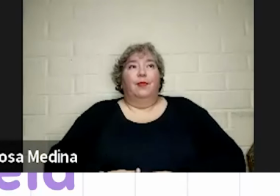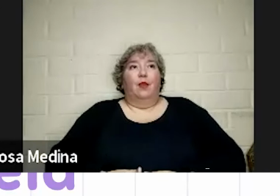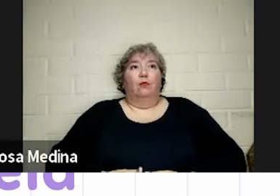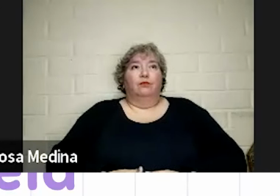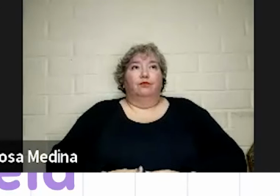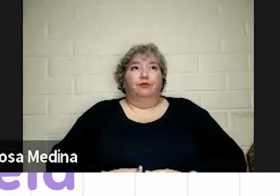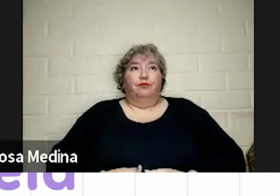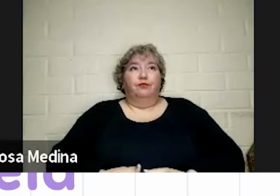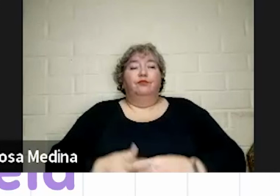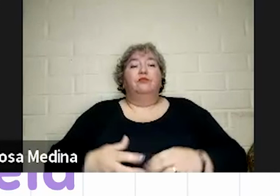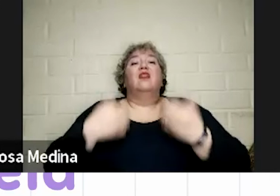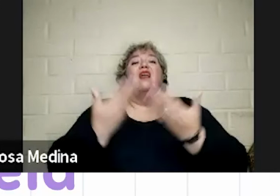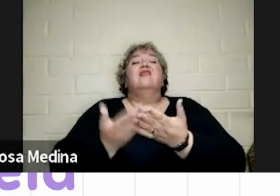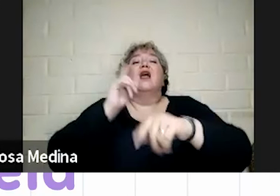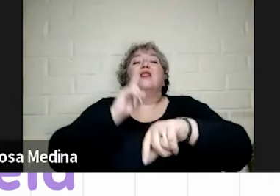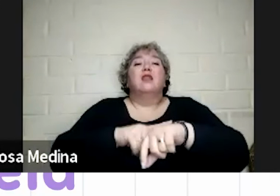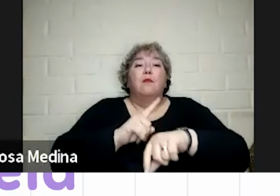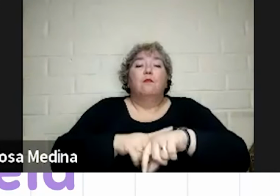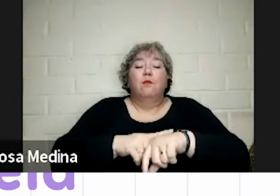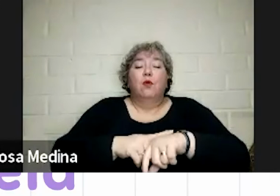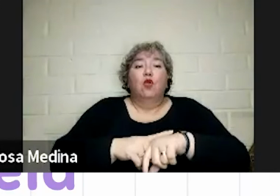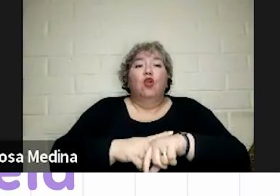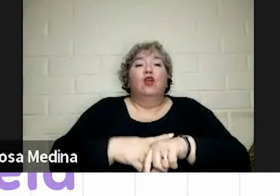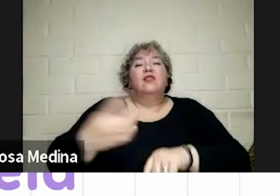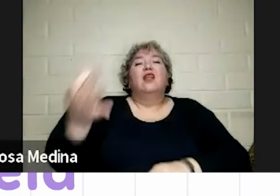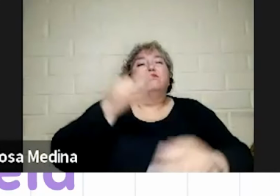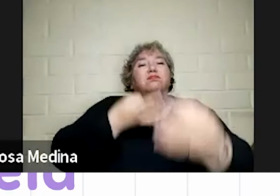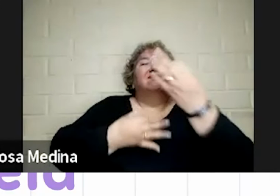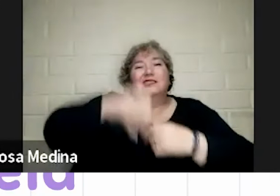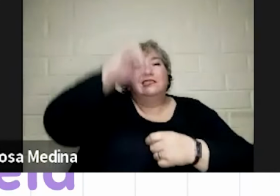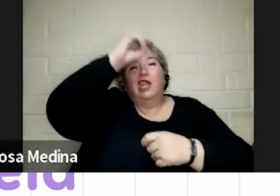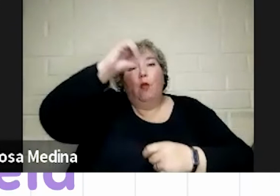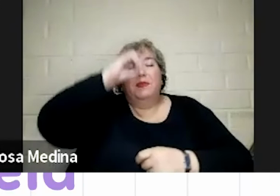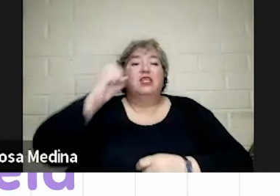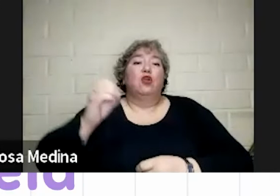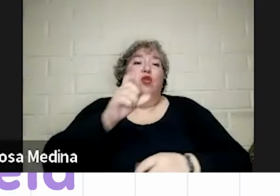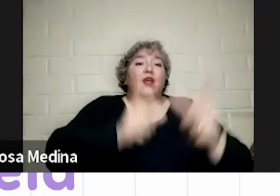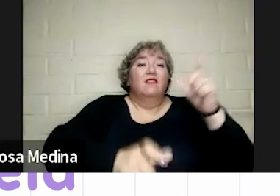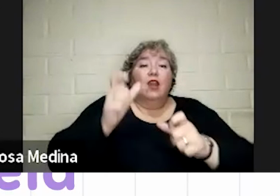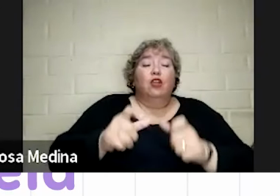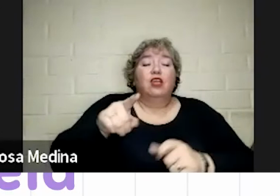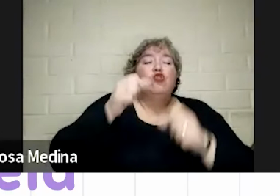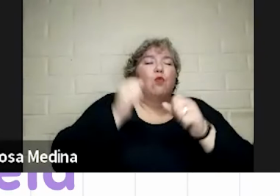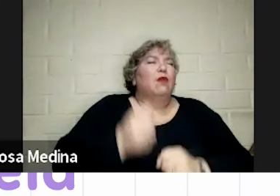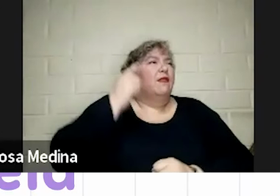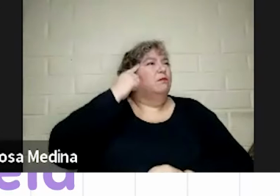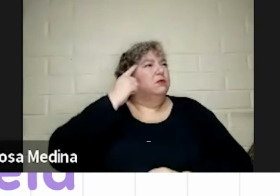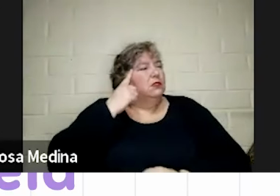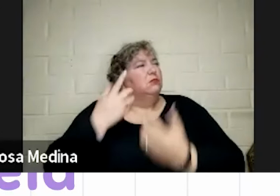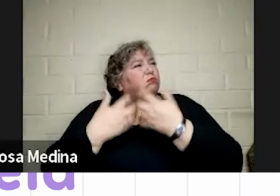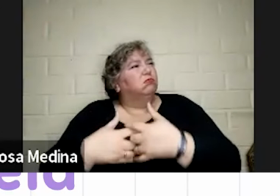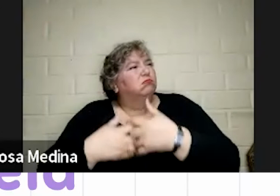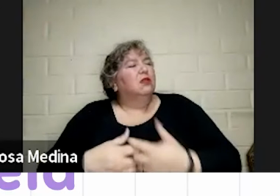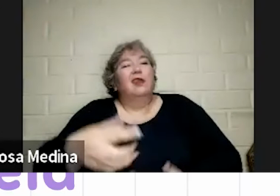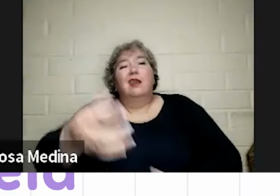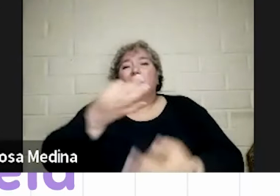Dar tiempo a los estudiantes de ir haciendo comentarios, ¿cierto? Para que ellos también puedan reflexionar sobre lo que estamos haciendo, parar y